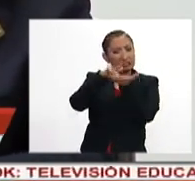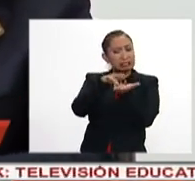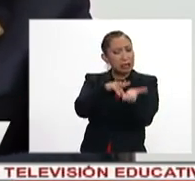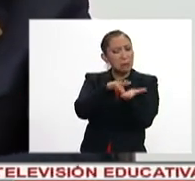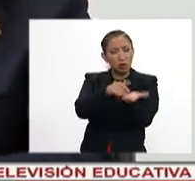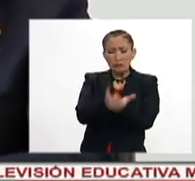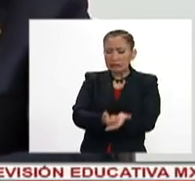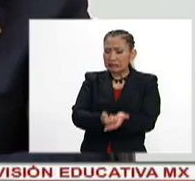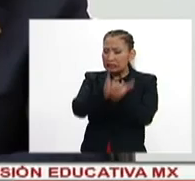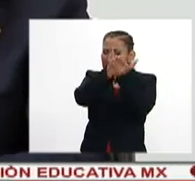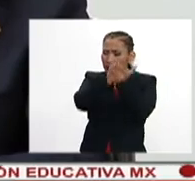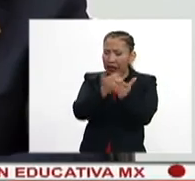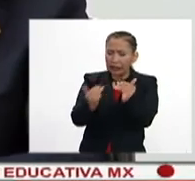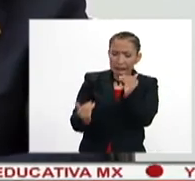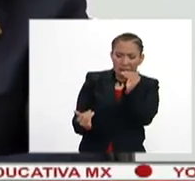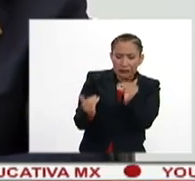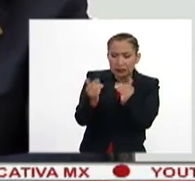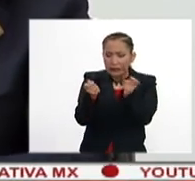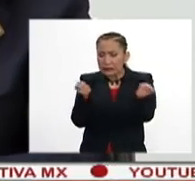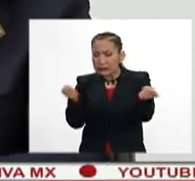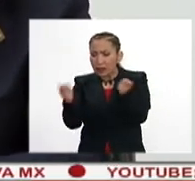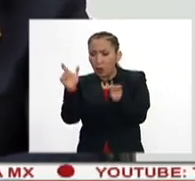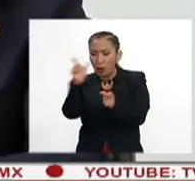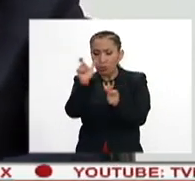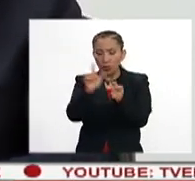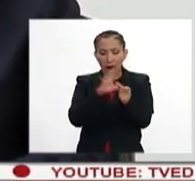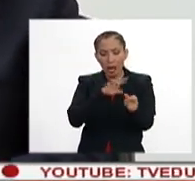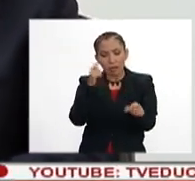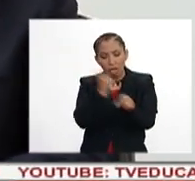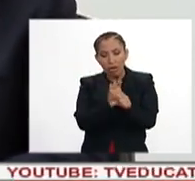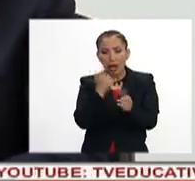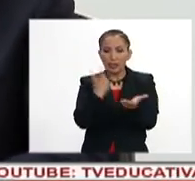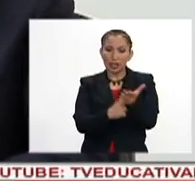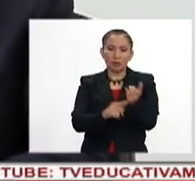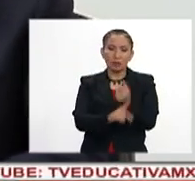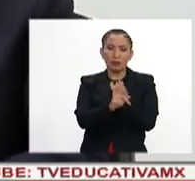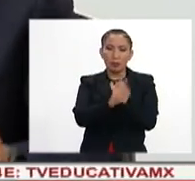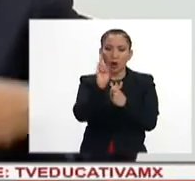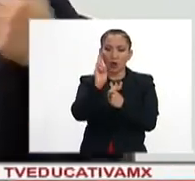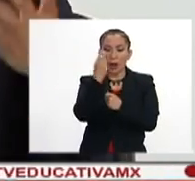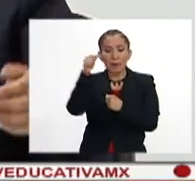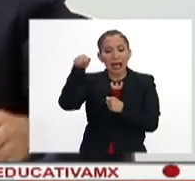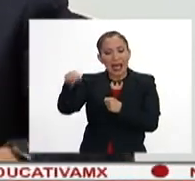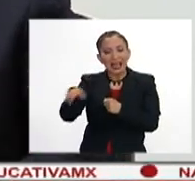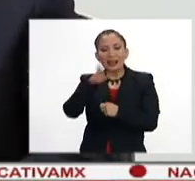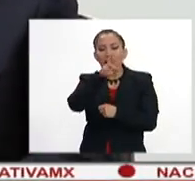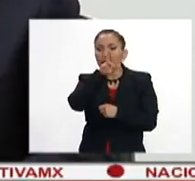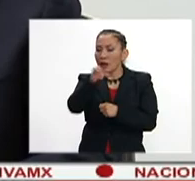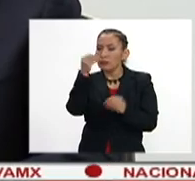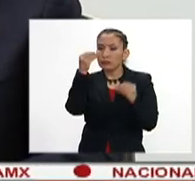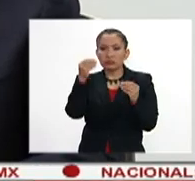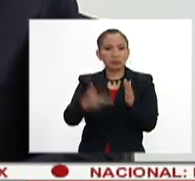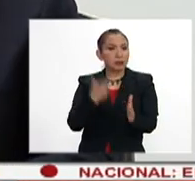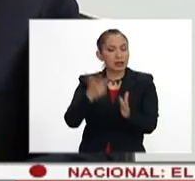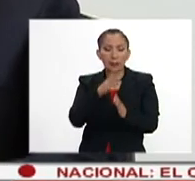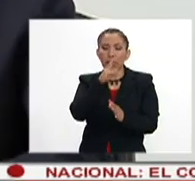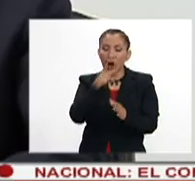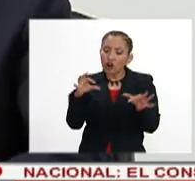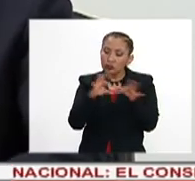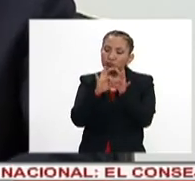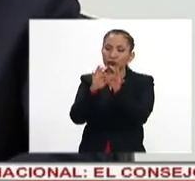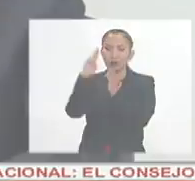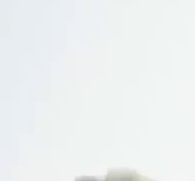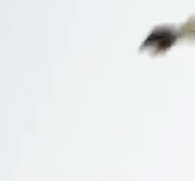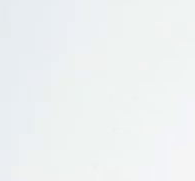factor catalizador y equilibrante cuando ha habido los grandes problemas en la universidad, que han dado como resultado muchas veces una mejor